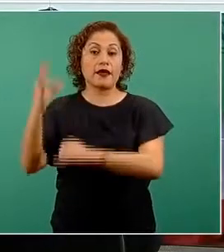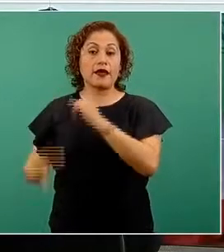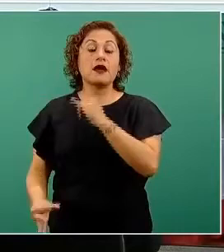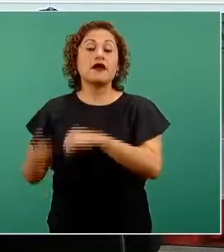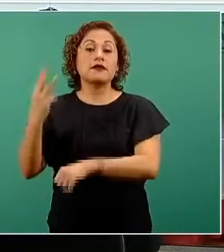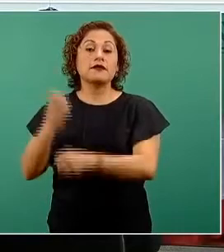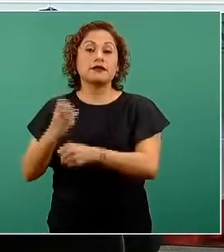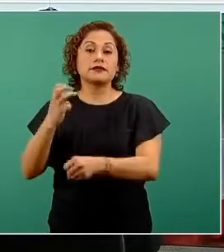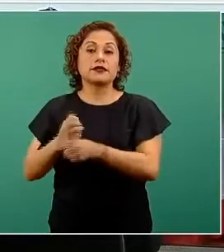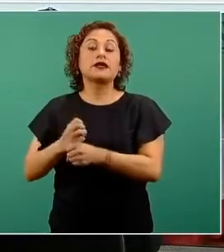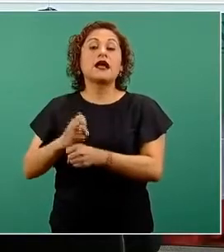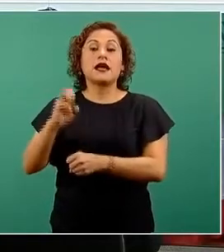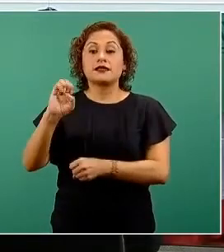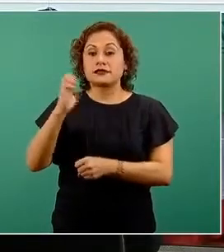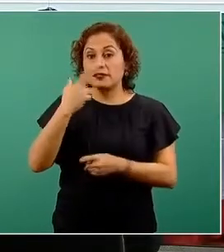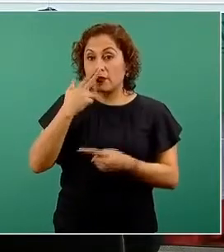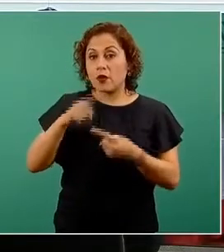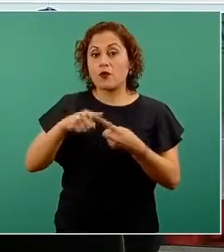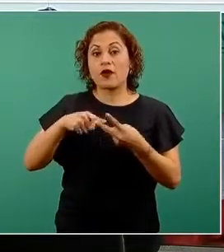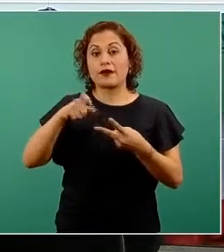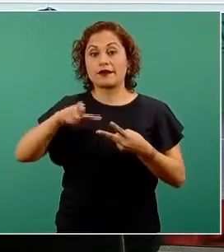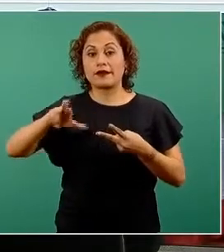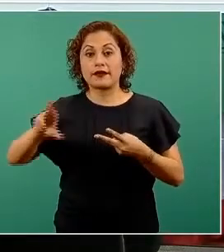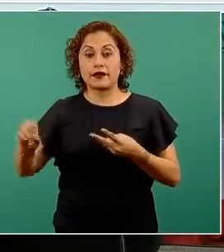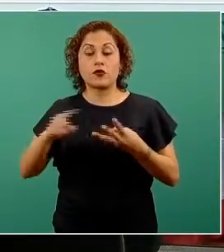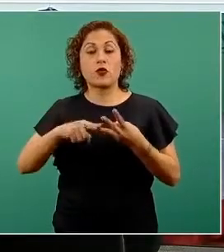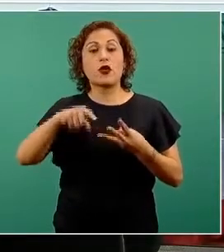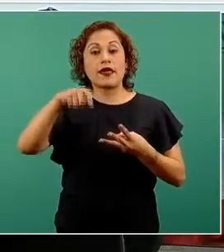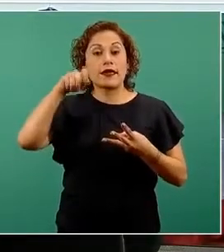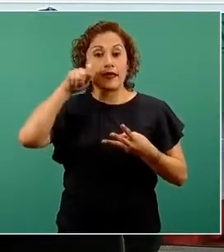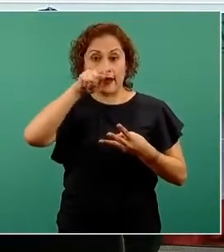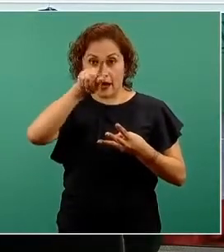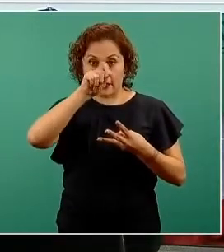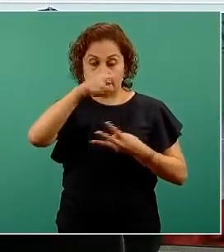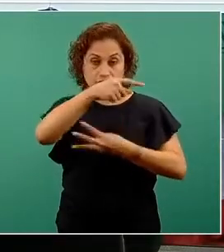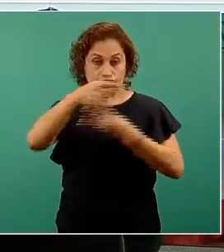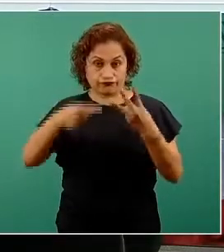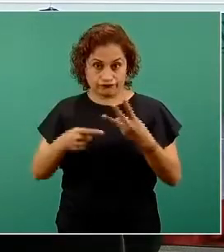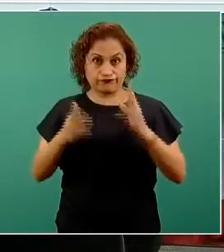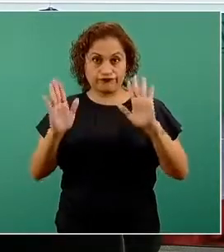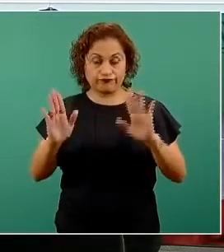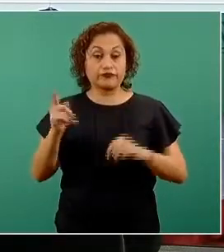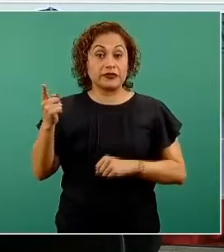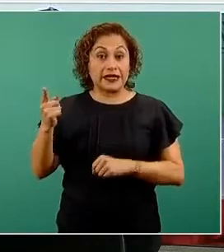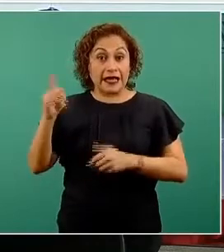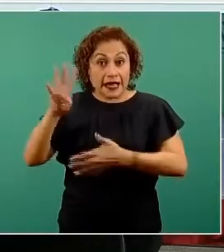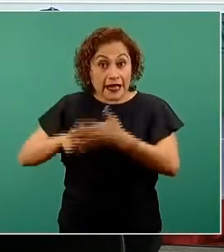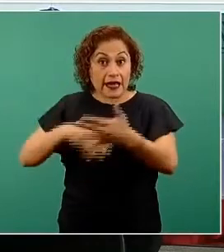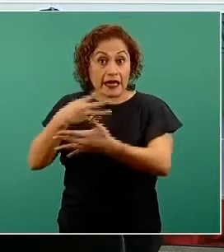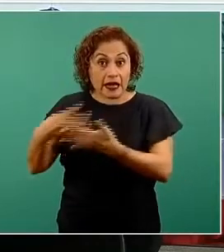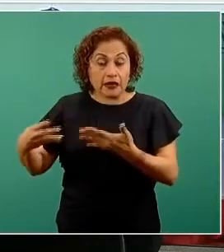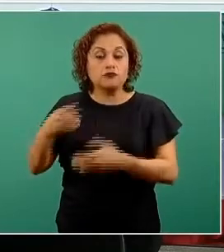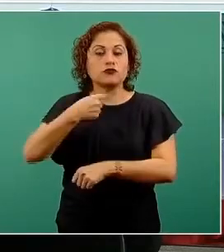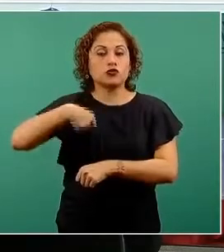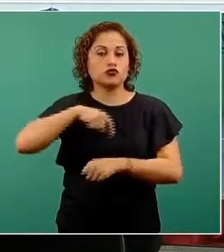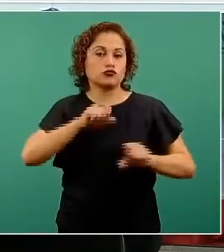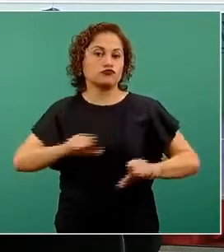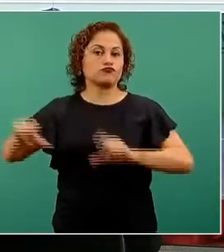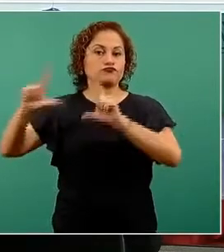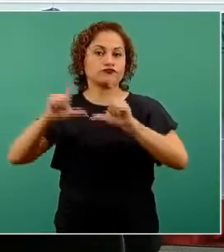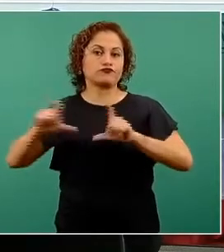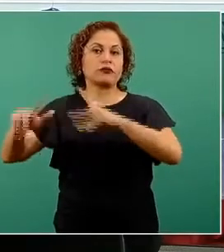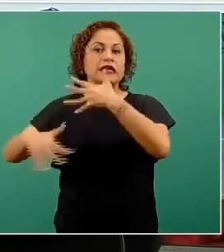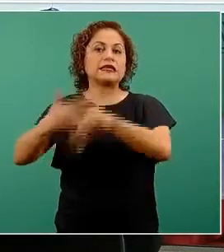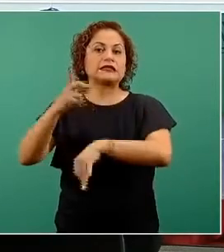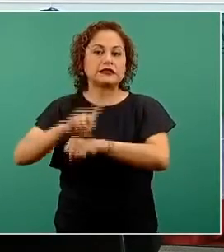Quintana Roo y Jalisco. Vamos entonces a estar actualizando esta tablita de una manera sistemática para que también ustedes en